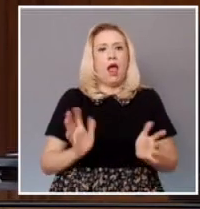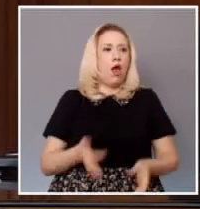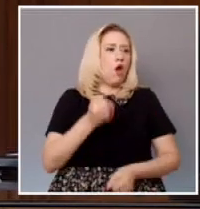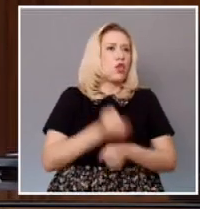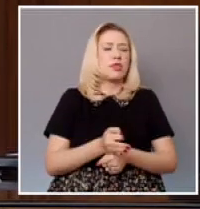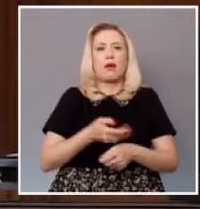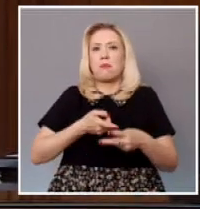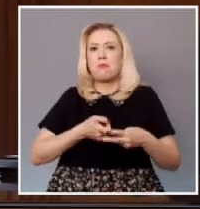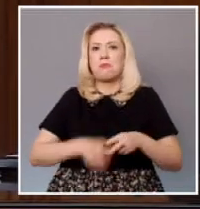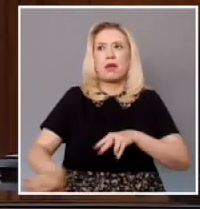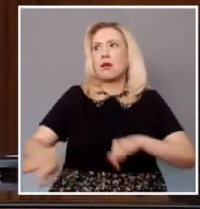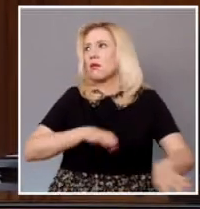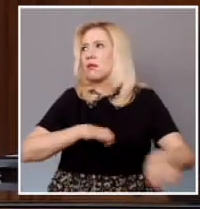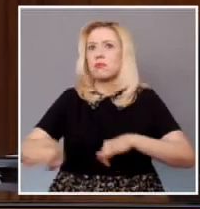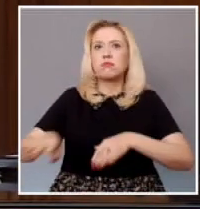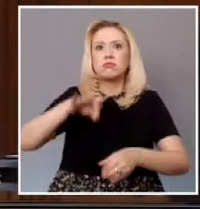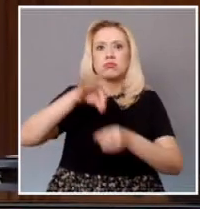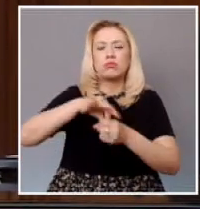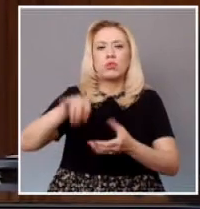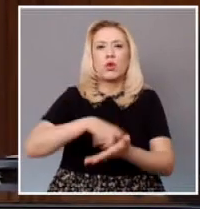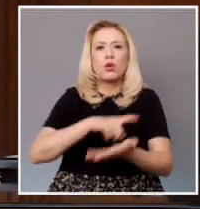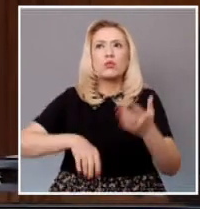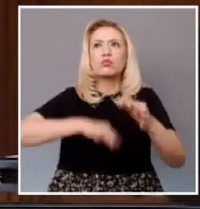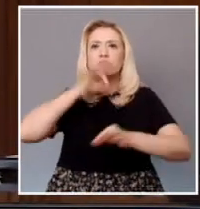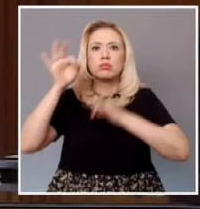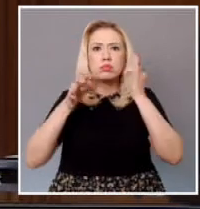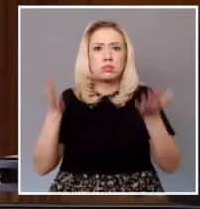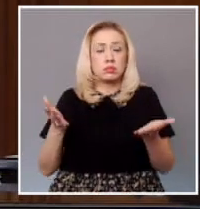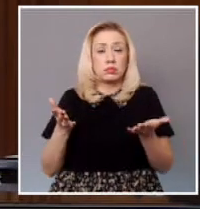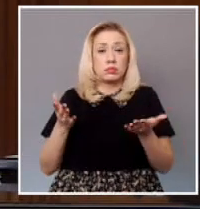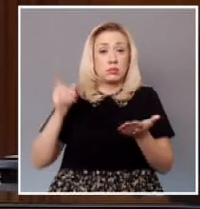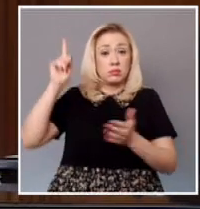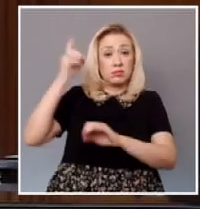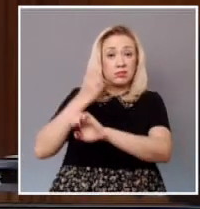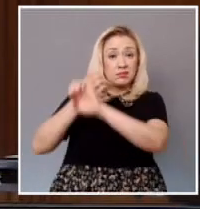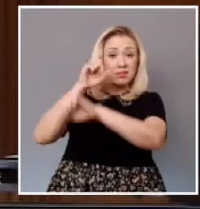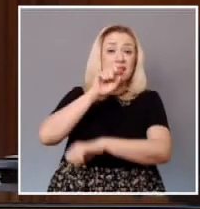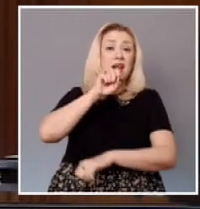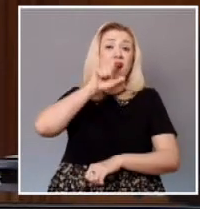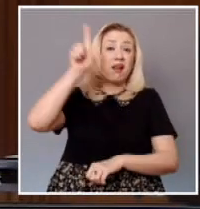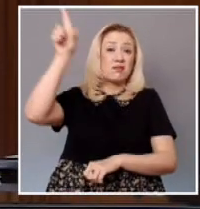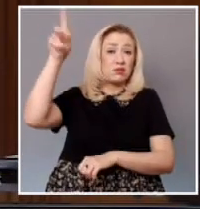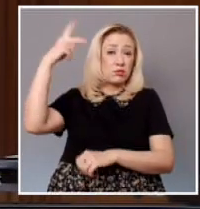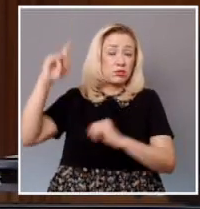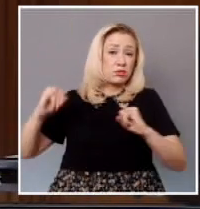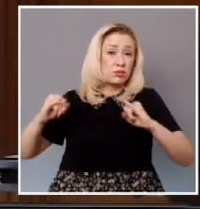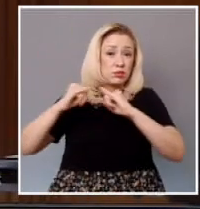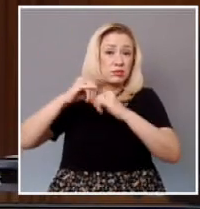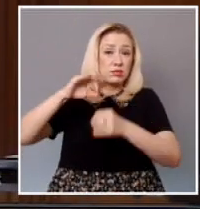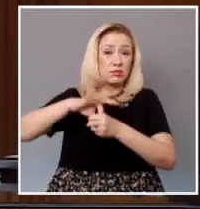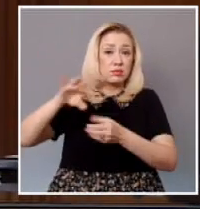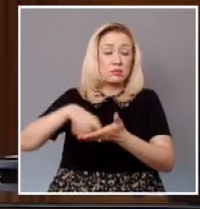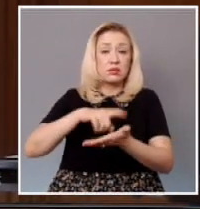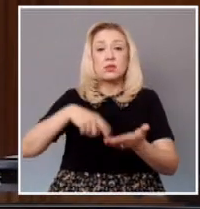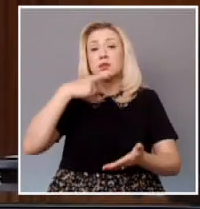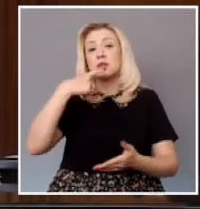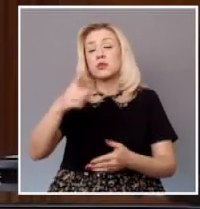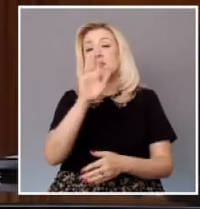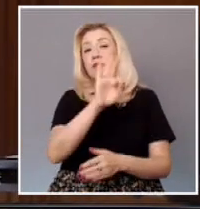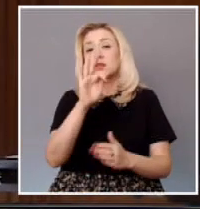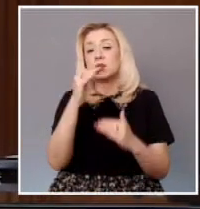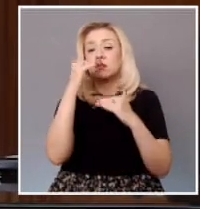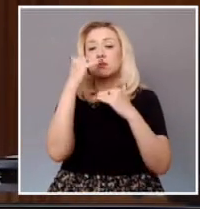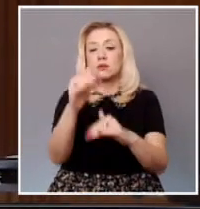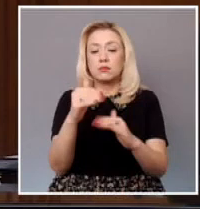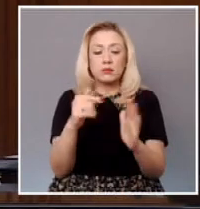Incluso advierto que el Instituto Electoral Local emitió un acuerdo en el que ajustó plazos previstos en el decreto cuya